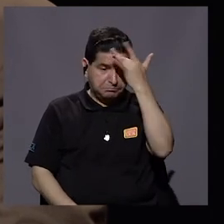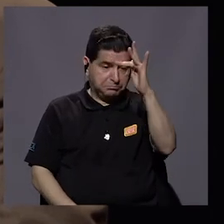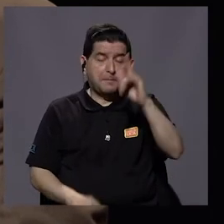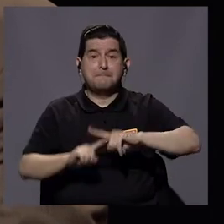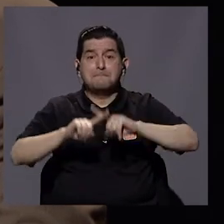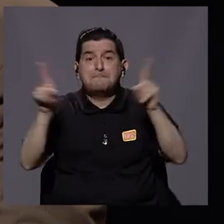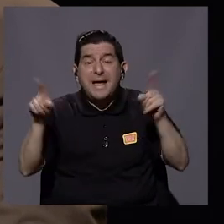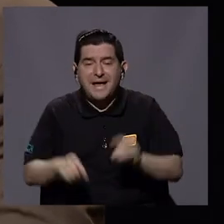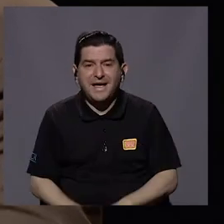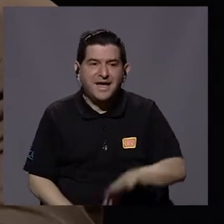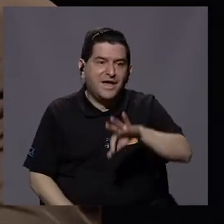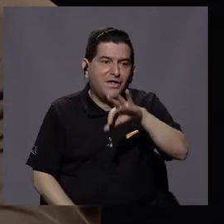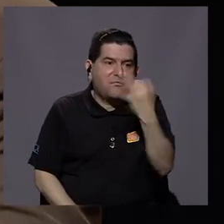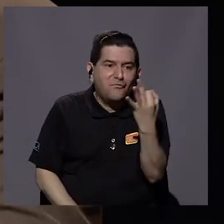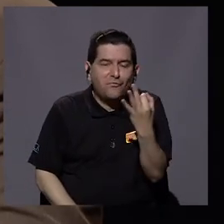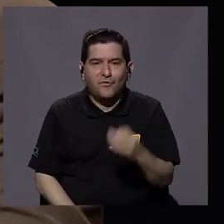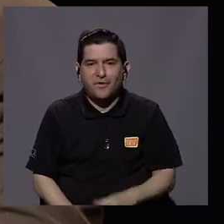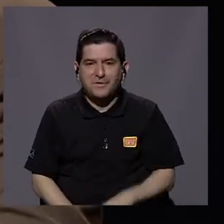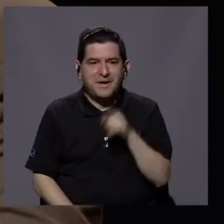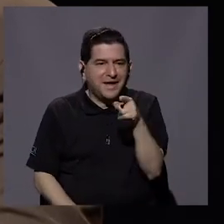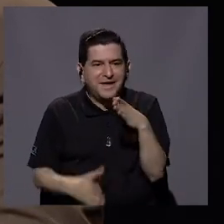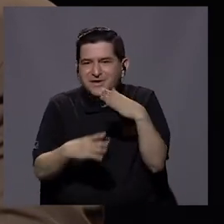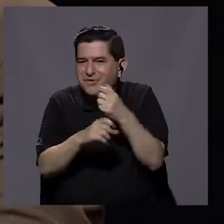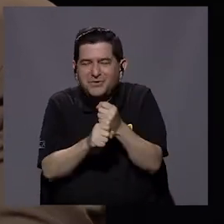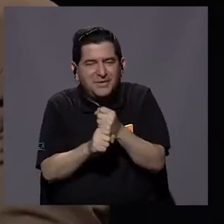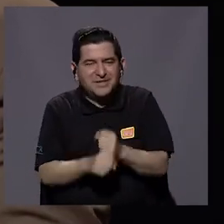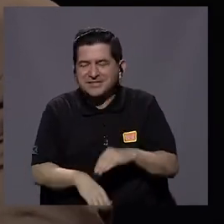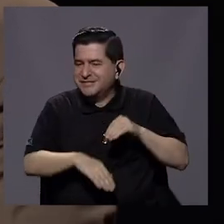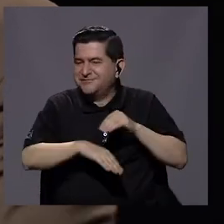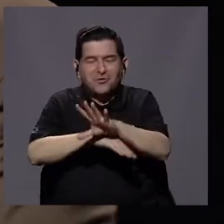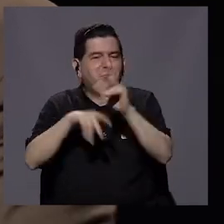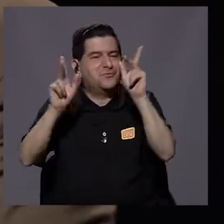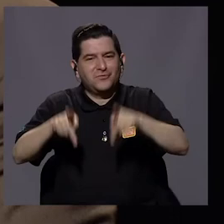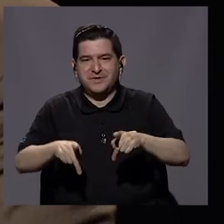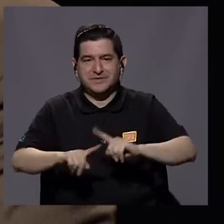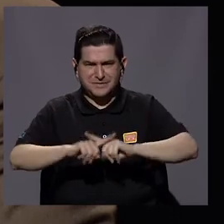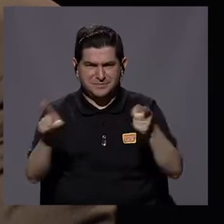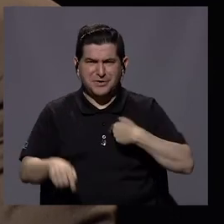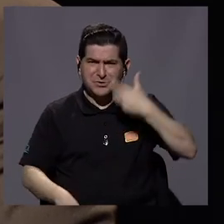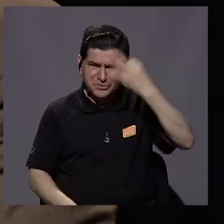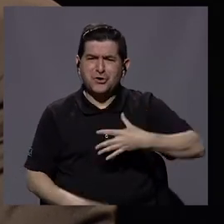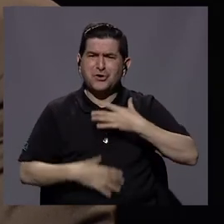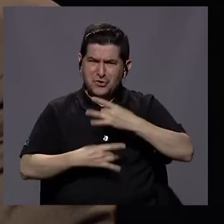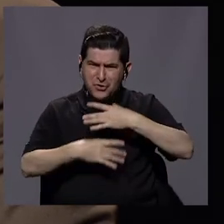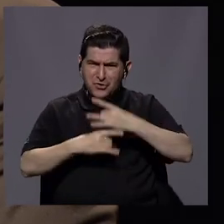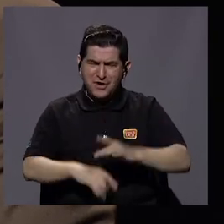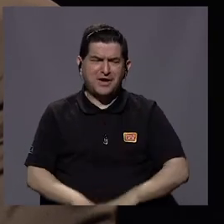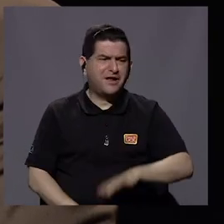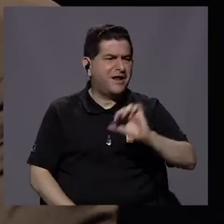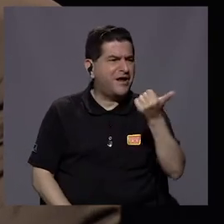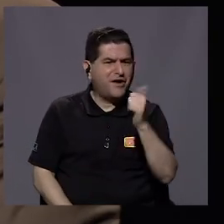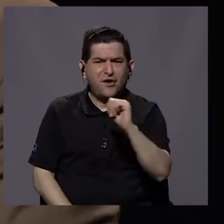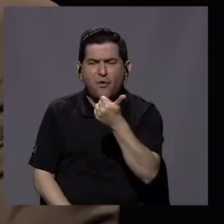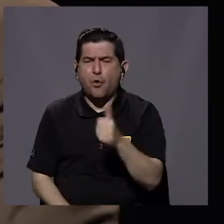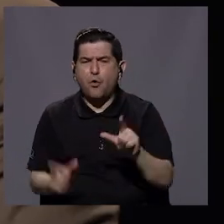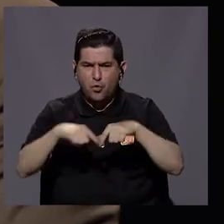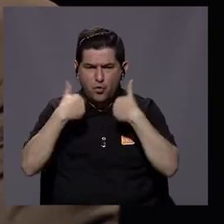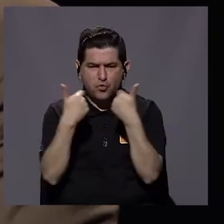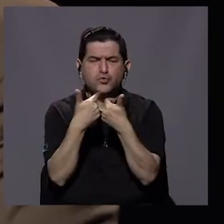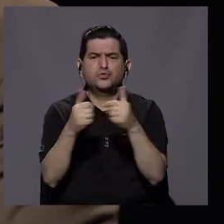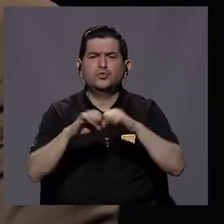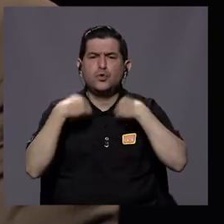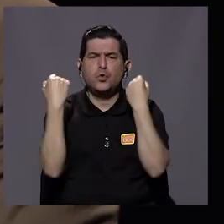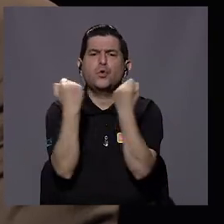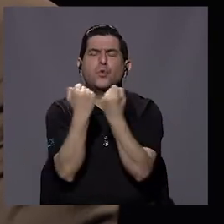bastante inteligentes. Lo que pasa es que quizá la forma como se dice no le llega a la gente. Pero me parece interesante también ver los otros